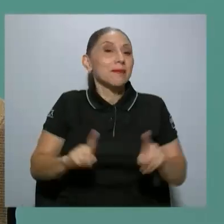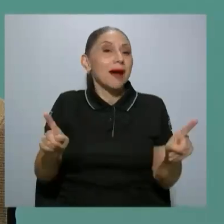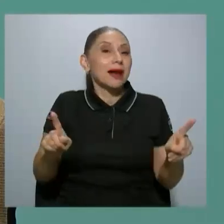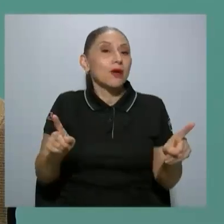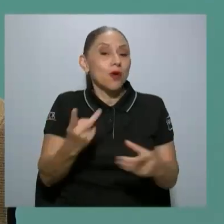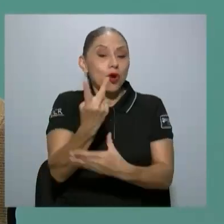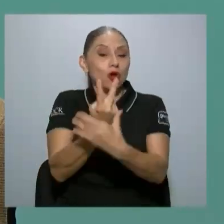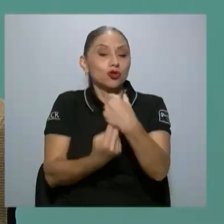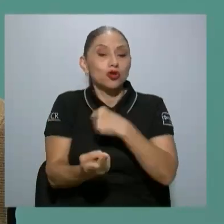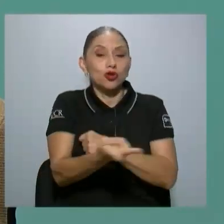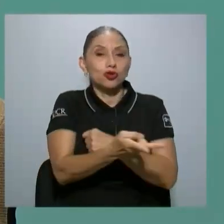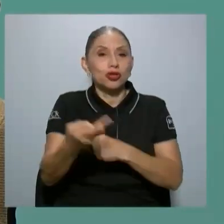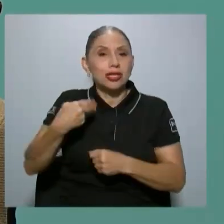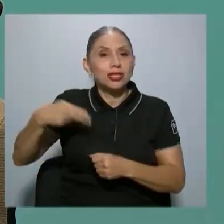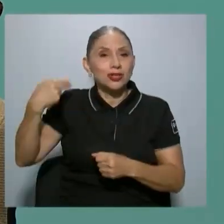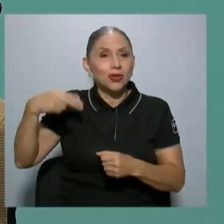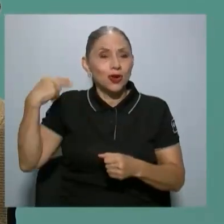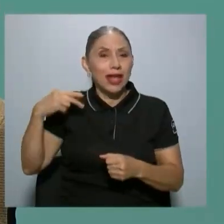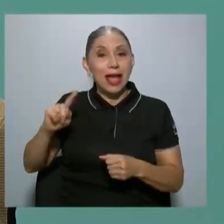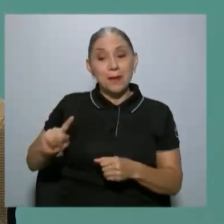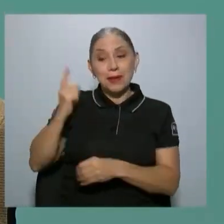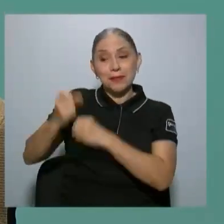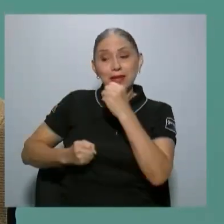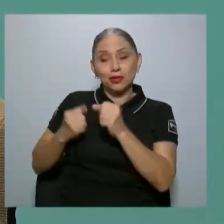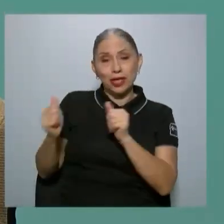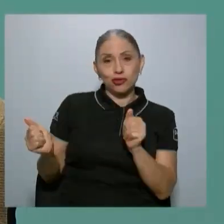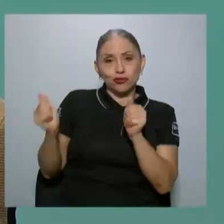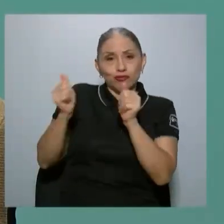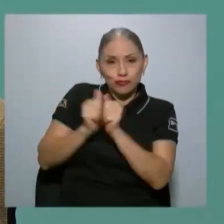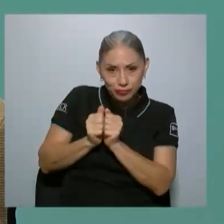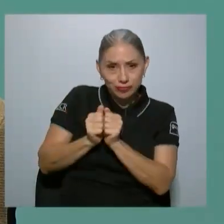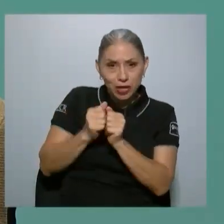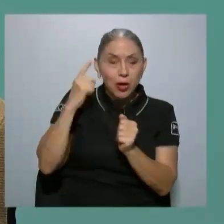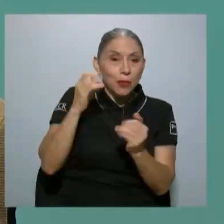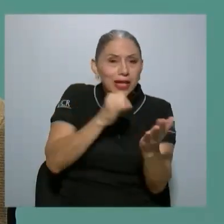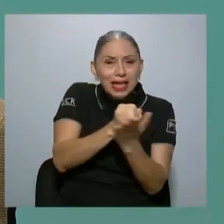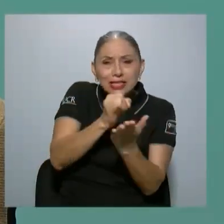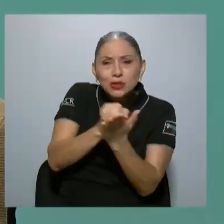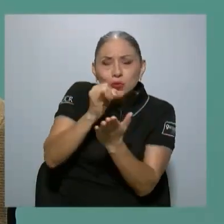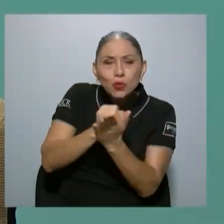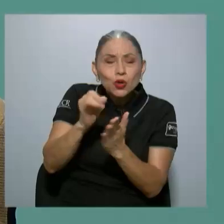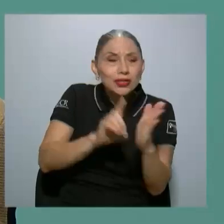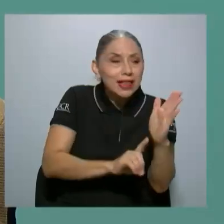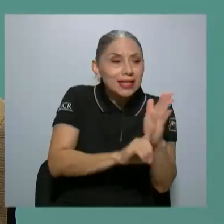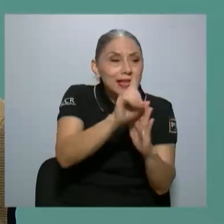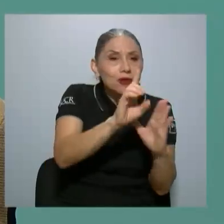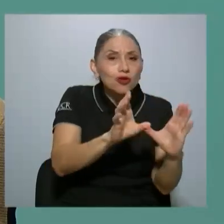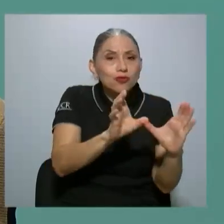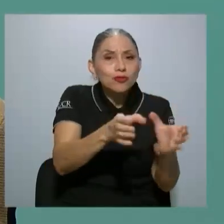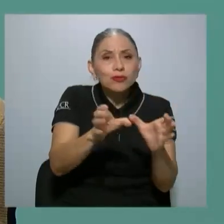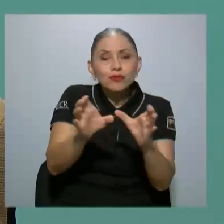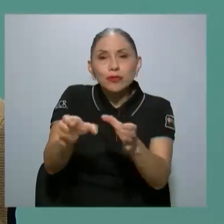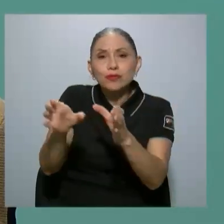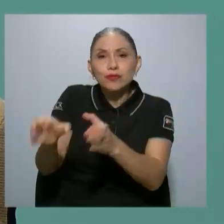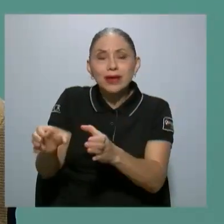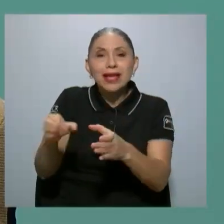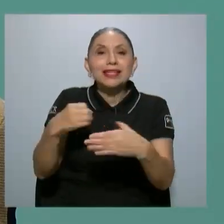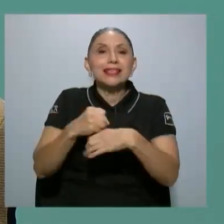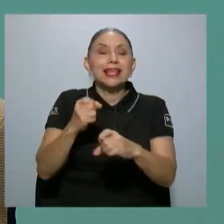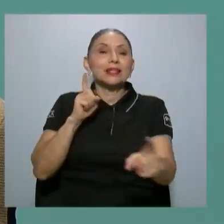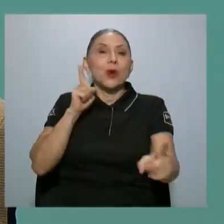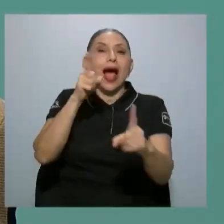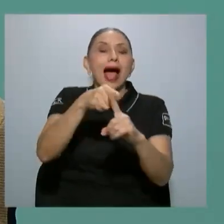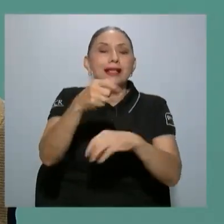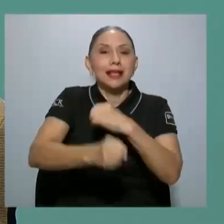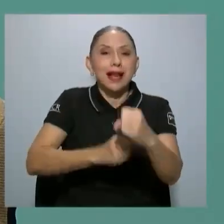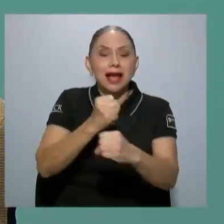dos estuvo ligada en los primeros años, porque estos estudios del desarrollo de los diferentes sectores fue realizado hasta el 67